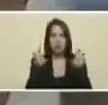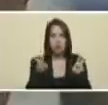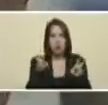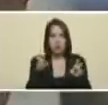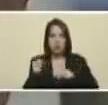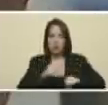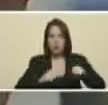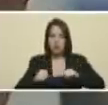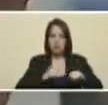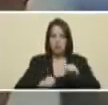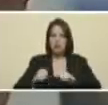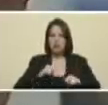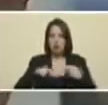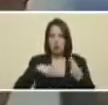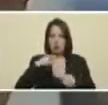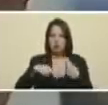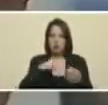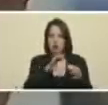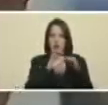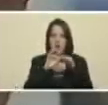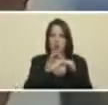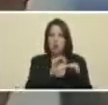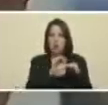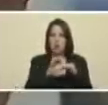recuerdo perfectamente,